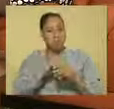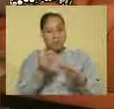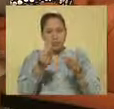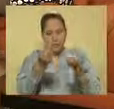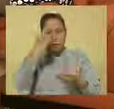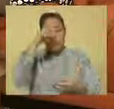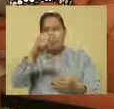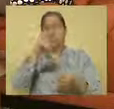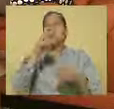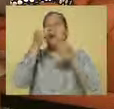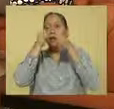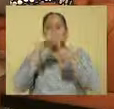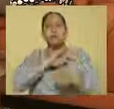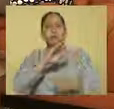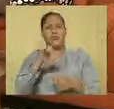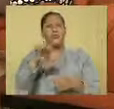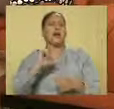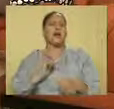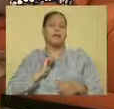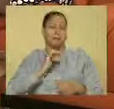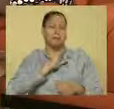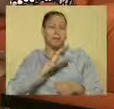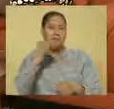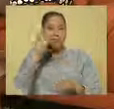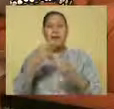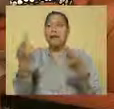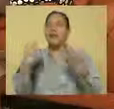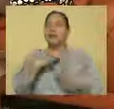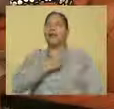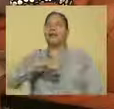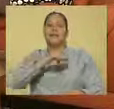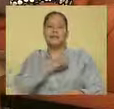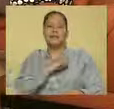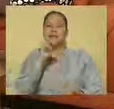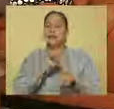están a tu alcance, pues hay que aprovecharlos para regalarnos salud a todos los ciudadanos.